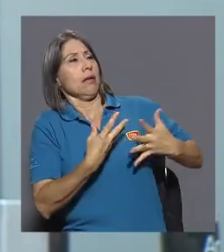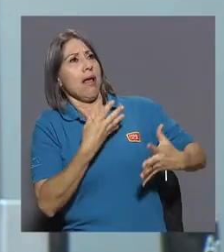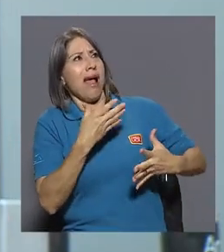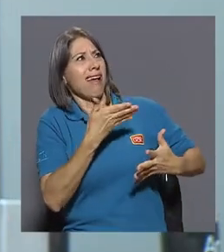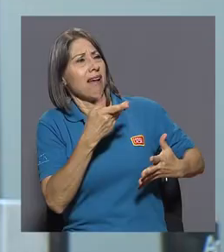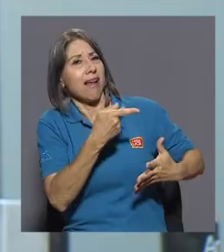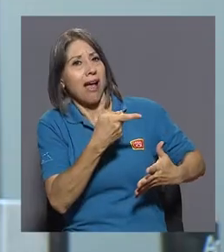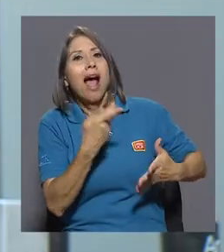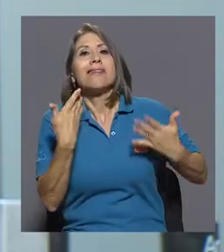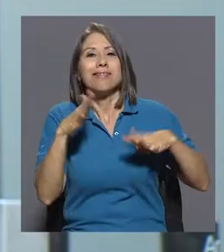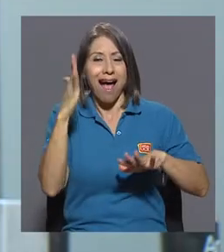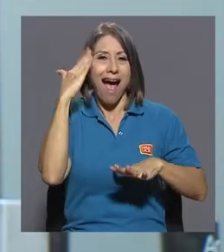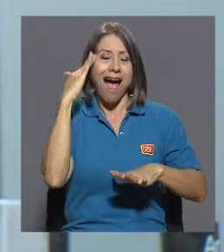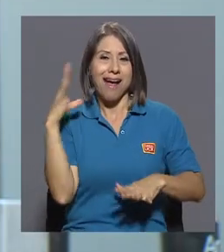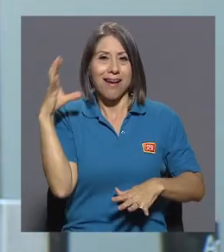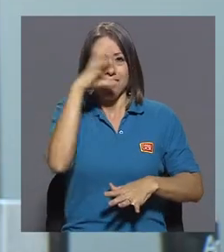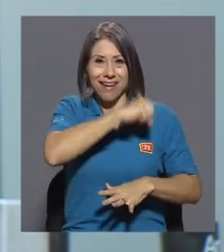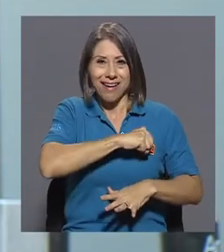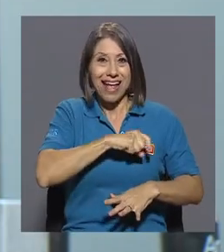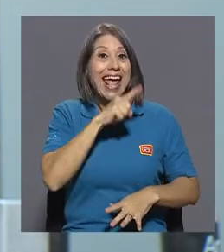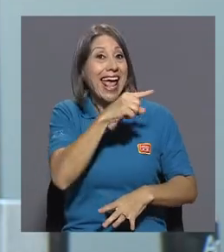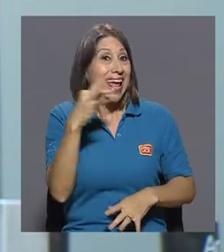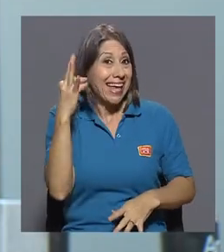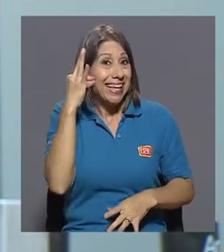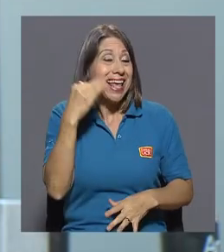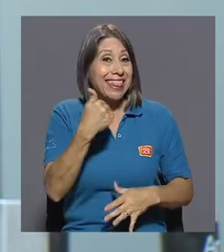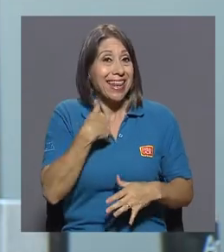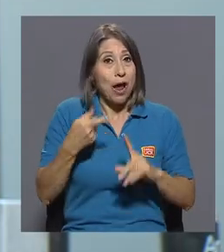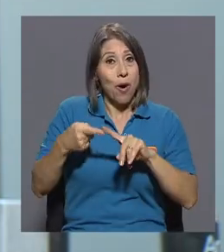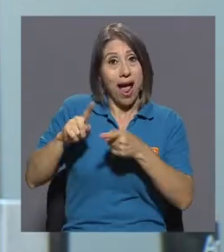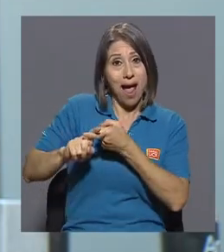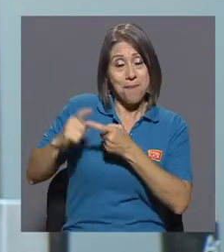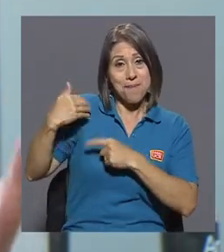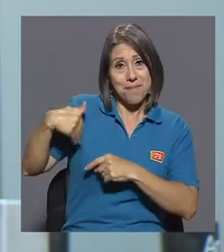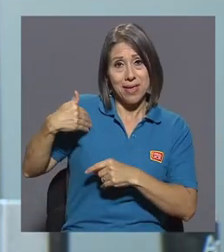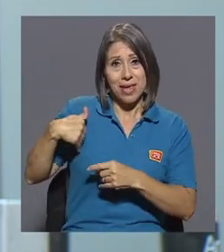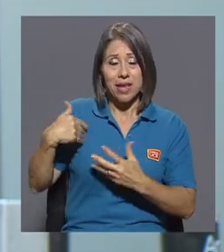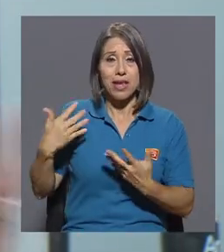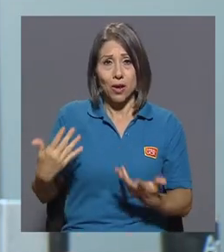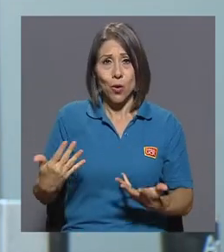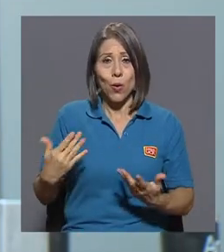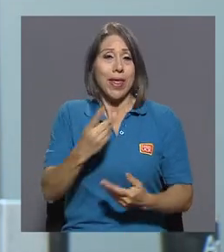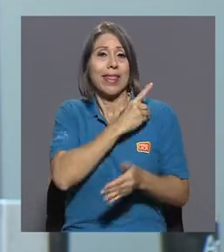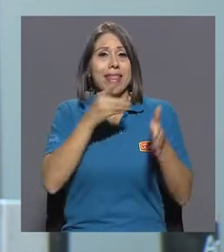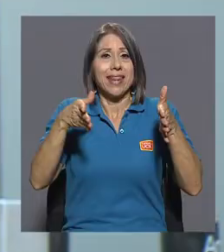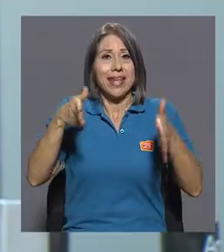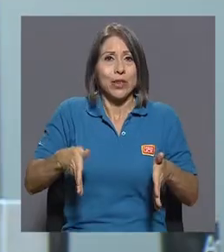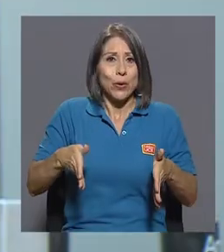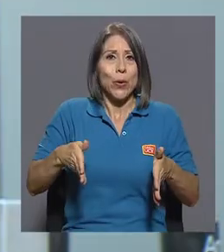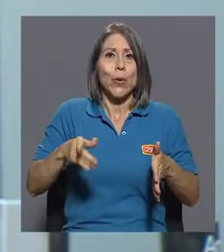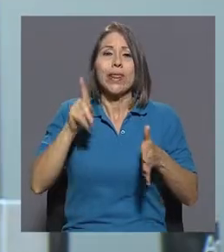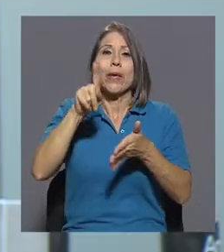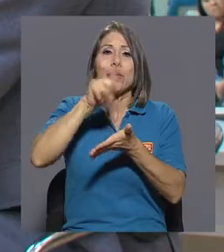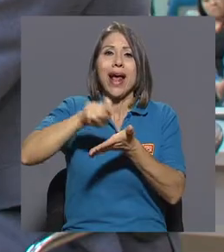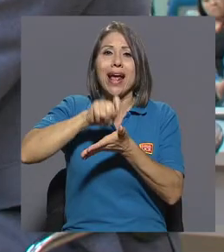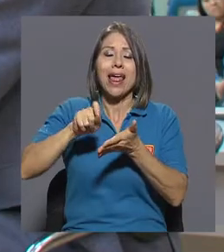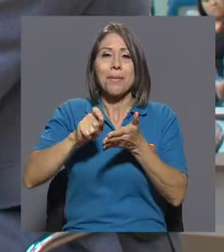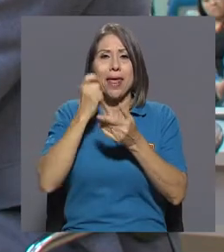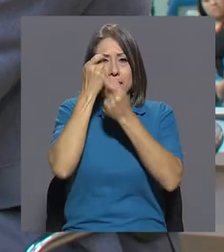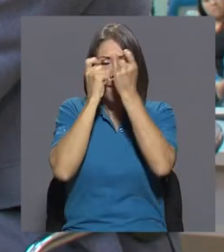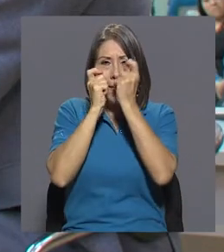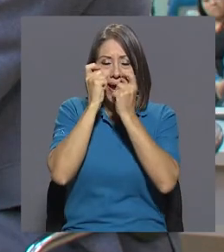y... Ella tenía un amigo que era director de una academia de maquillaje y